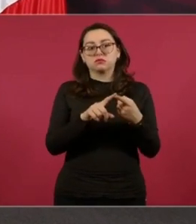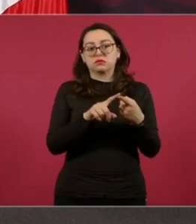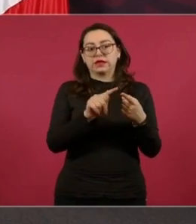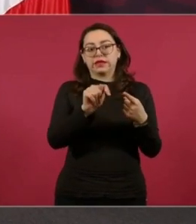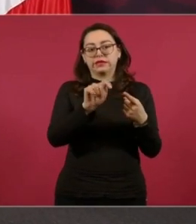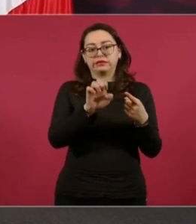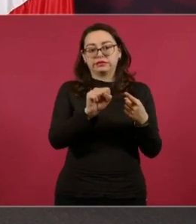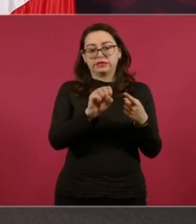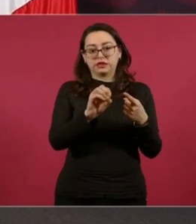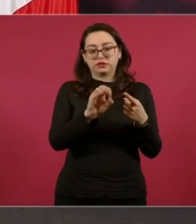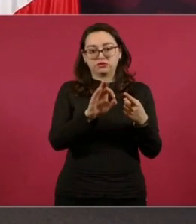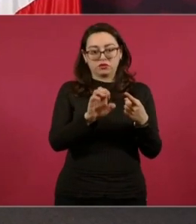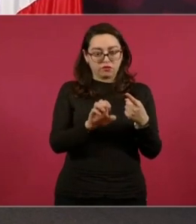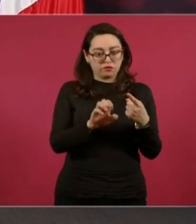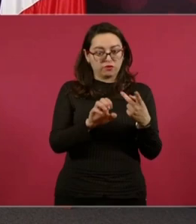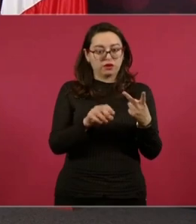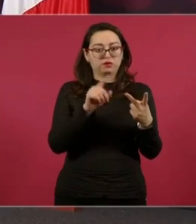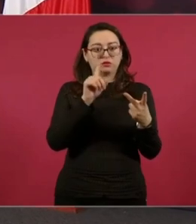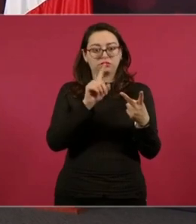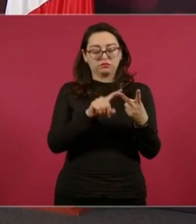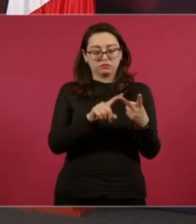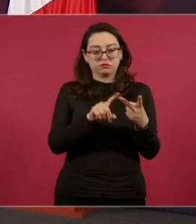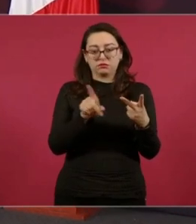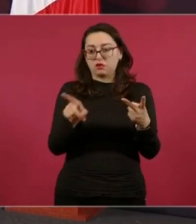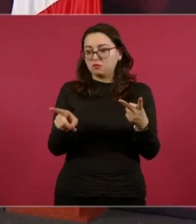pues que ella se inscriba